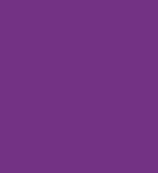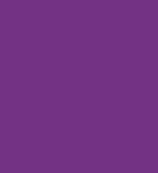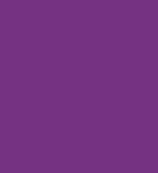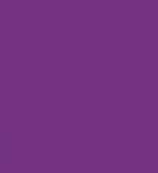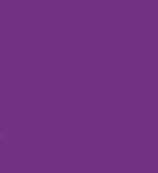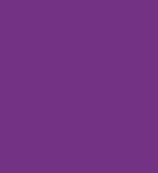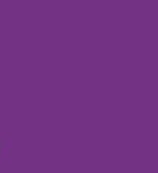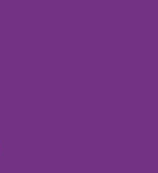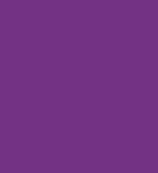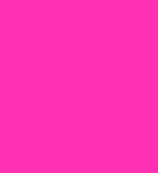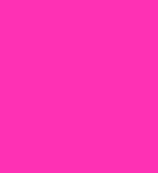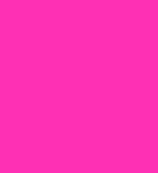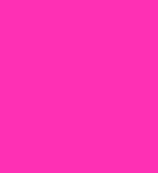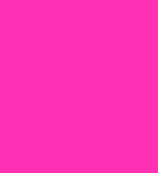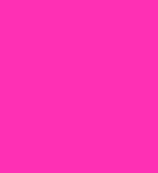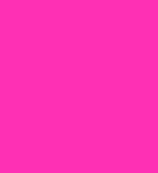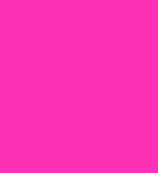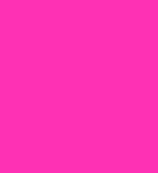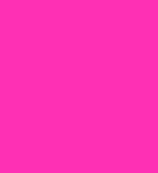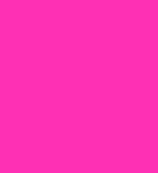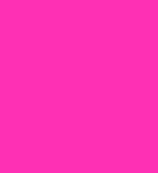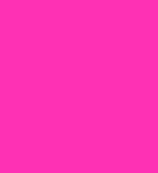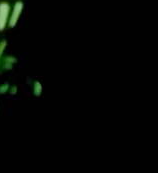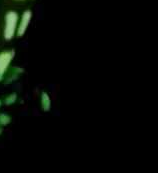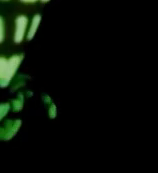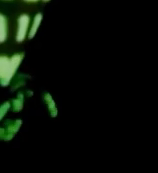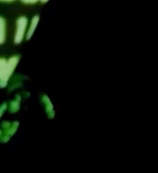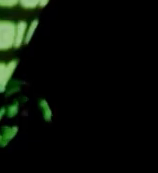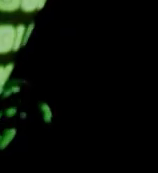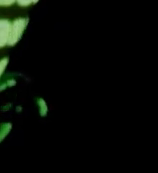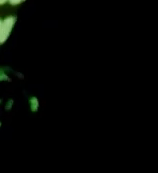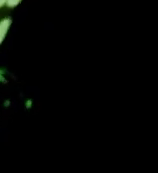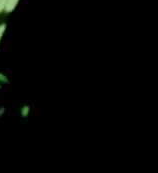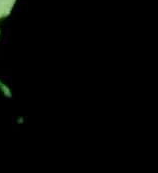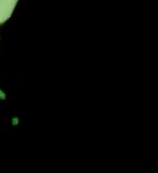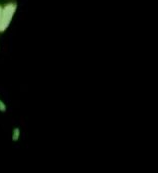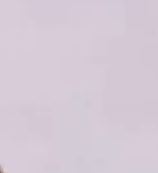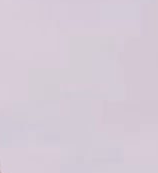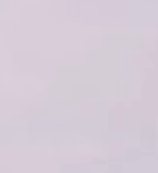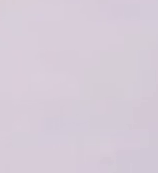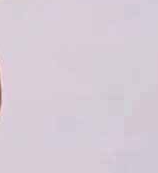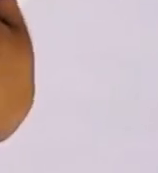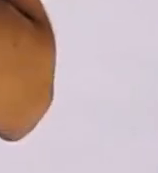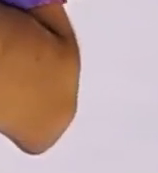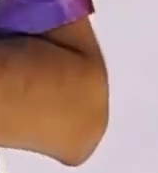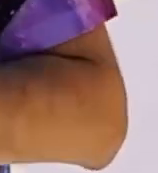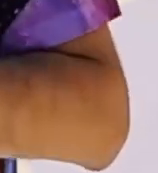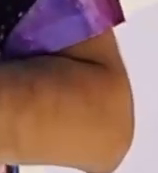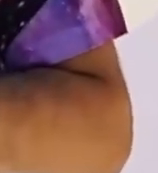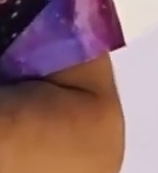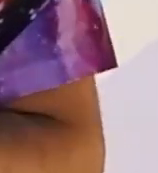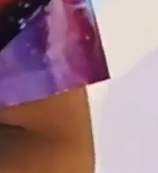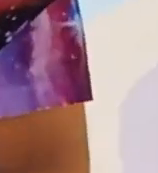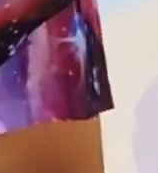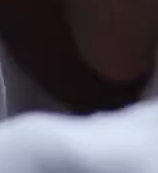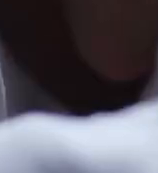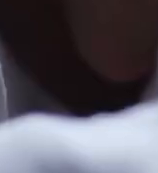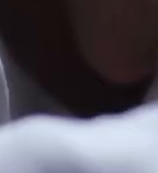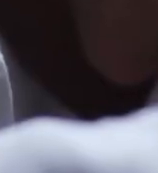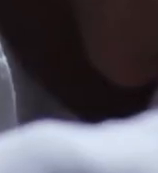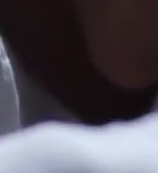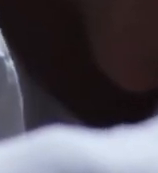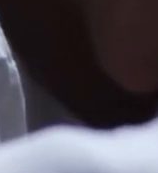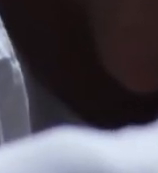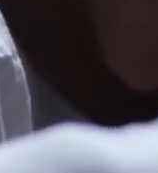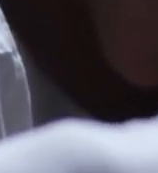verdadera de La falsa y a proteger nuestra privacidad mientras compartimos nuestra vida digital también implica ser conscientes de que no todas